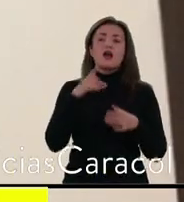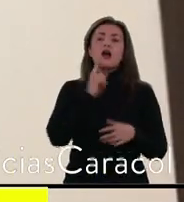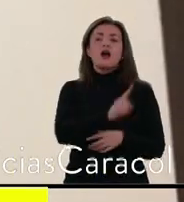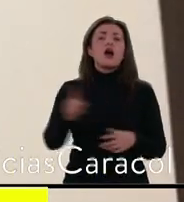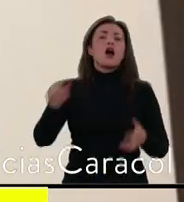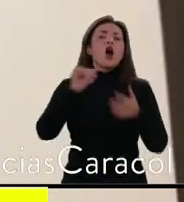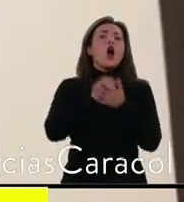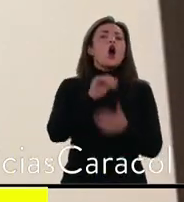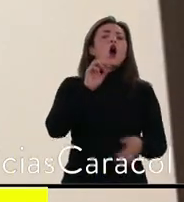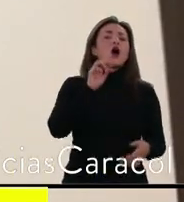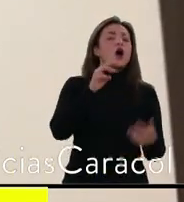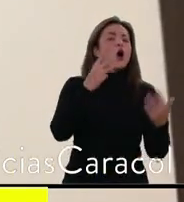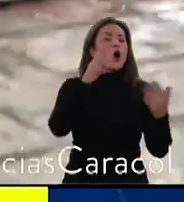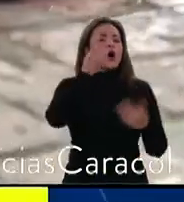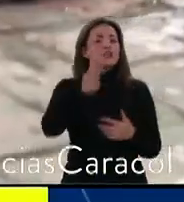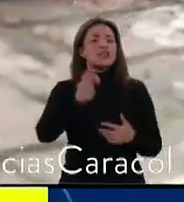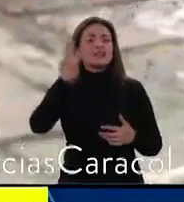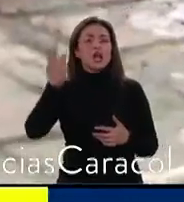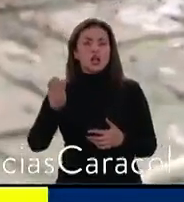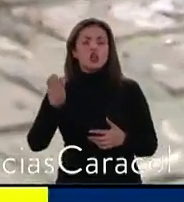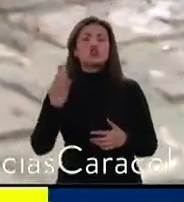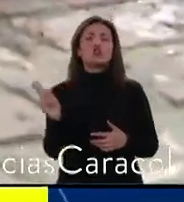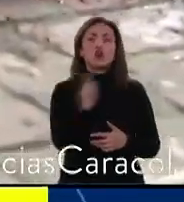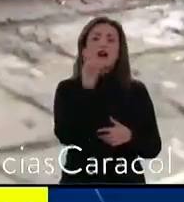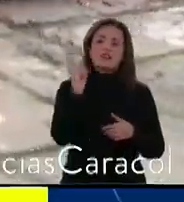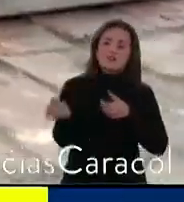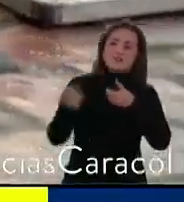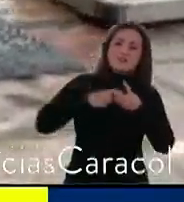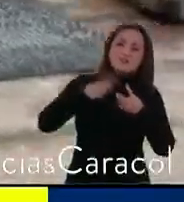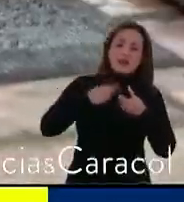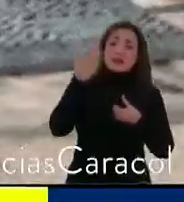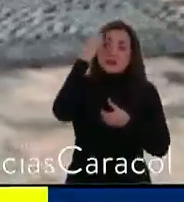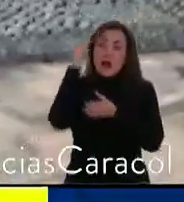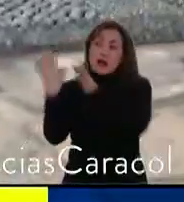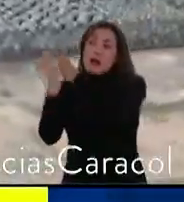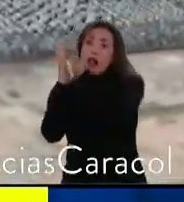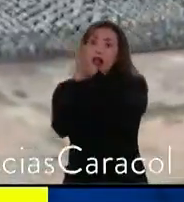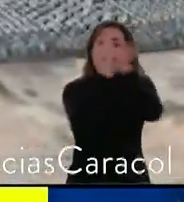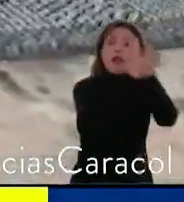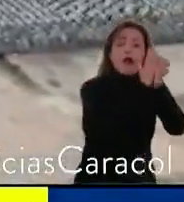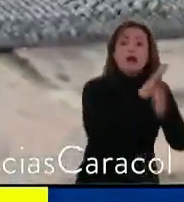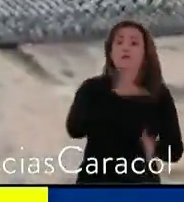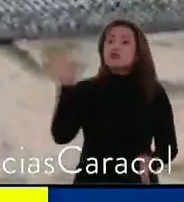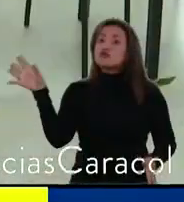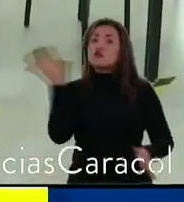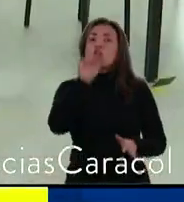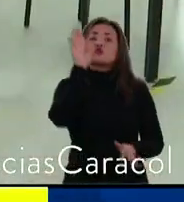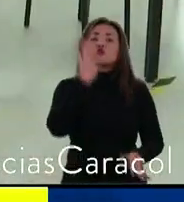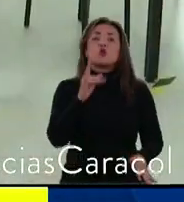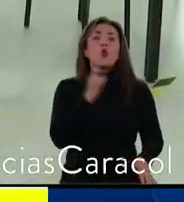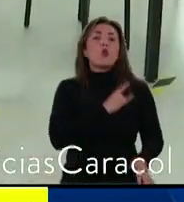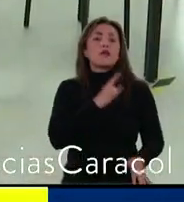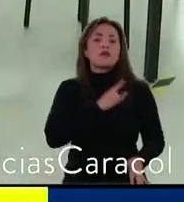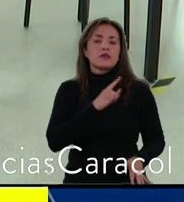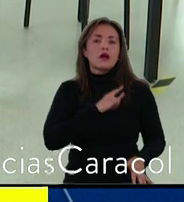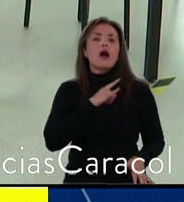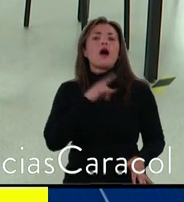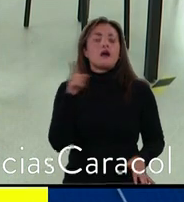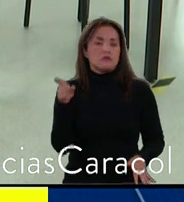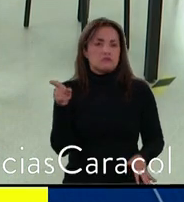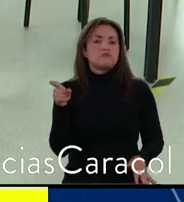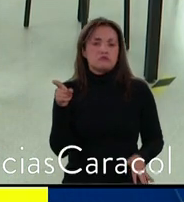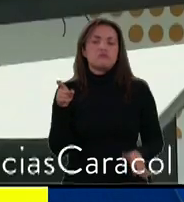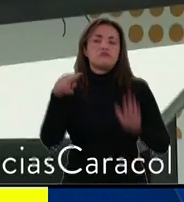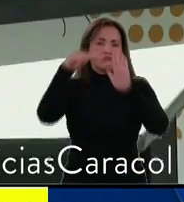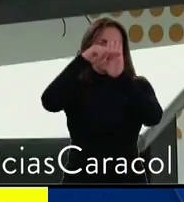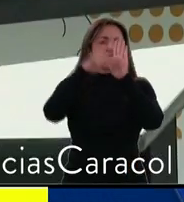superior asociadas, y por la información que tenemos, todas las instituciones de educación superior colombiana se encuentran con